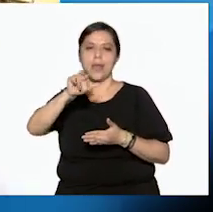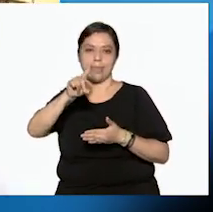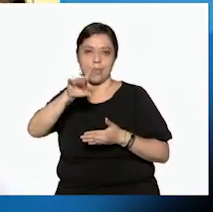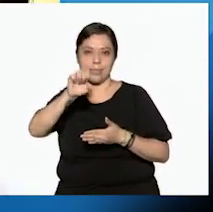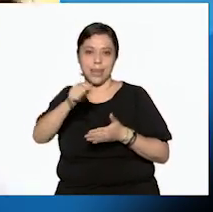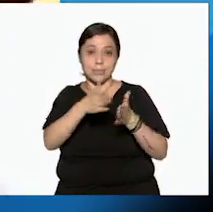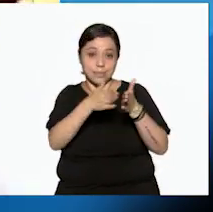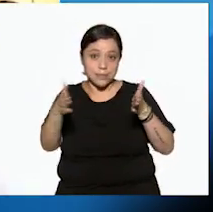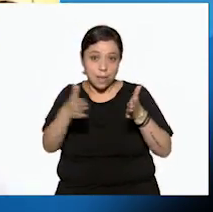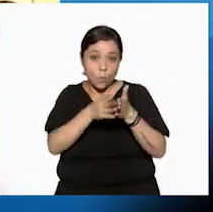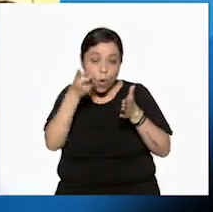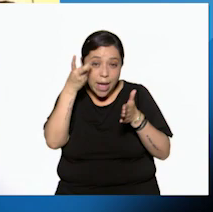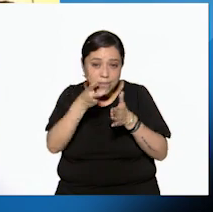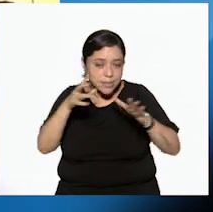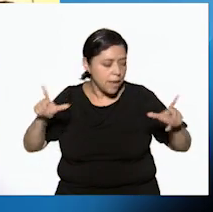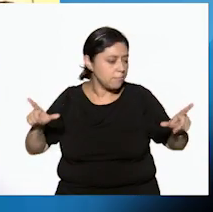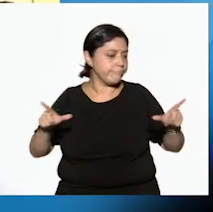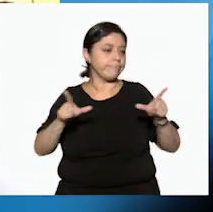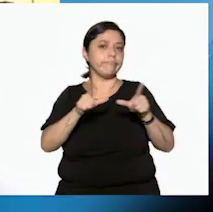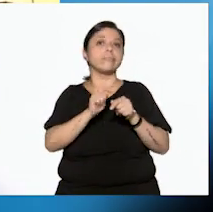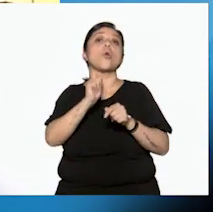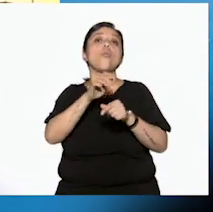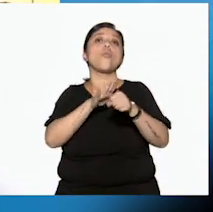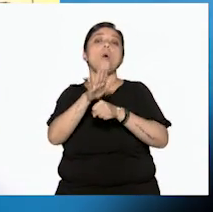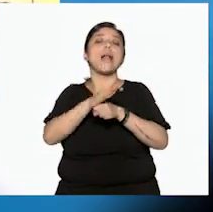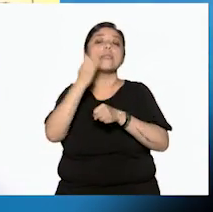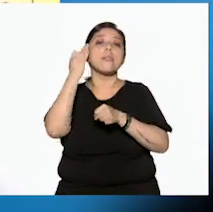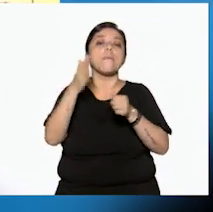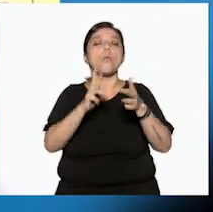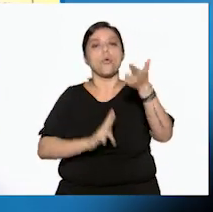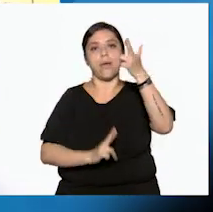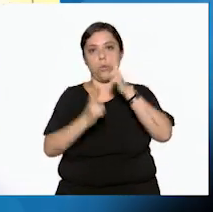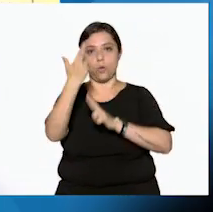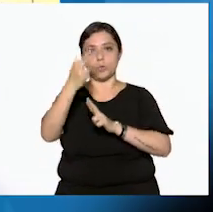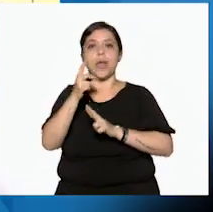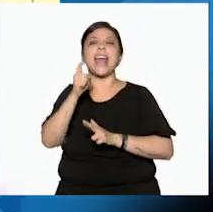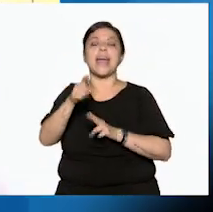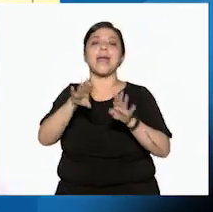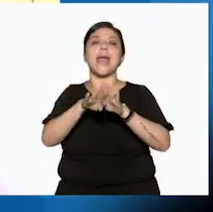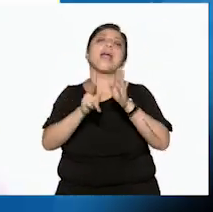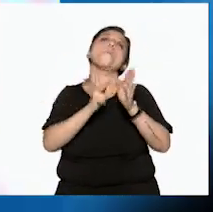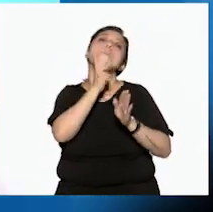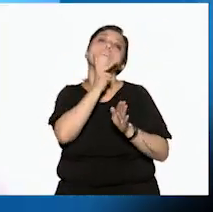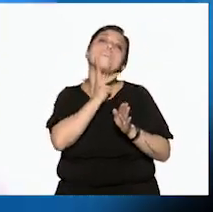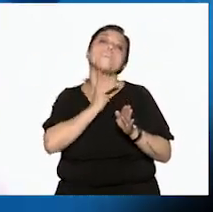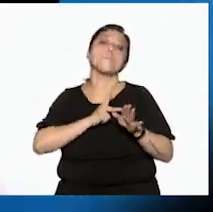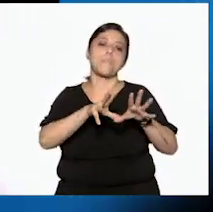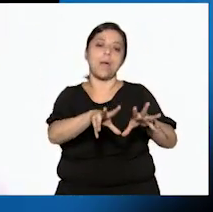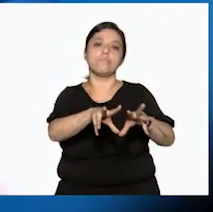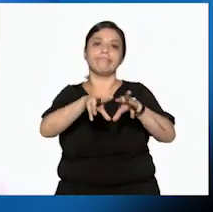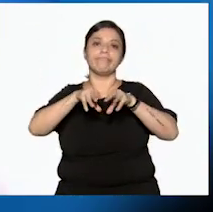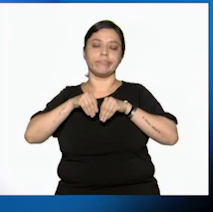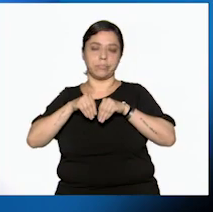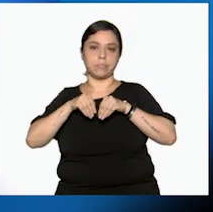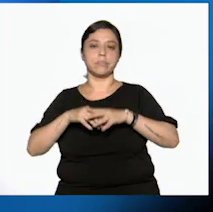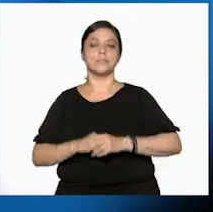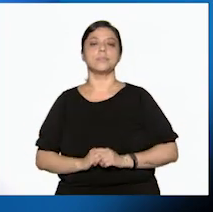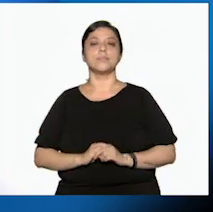historiadores cierra todo el ciclo revolucionario. Por supuesto, nos referimos a la expropiación petrolera.